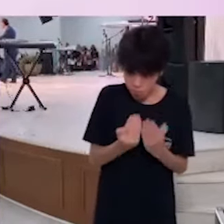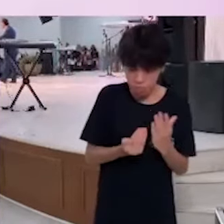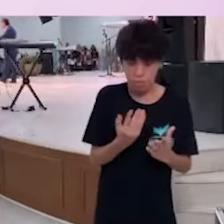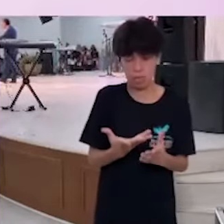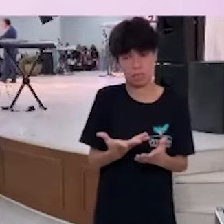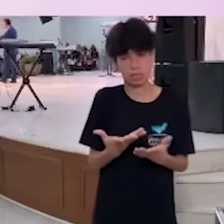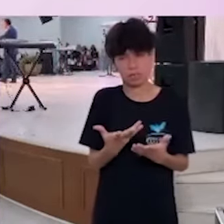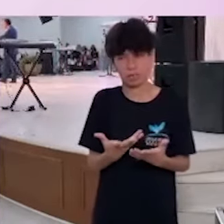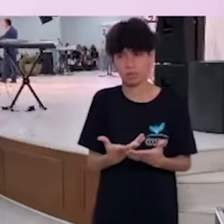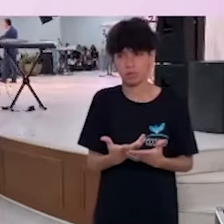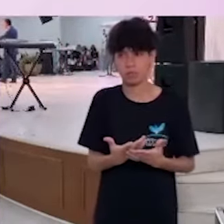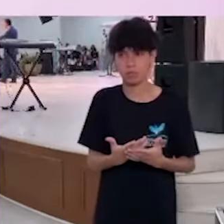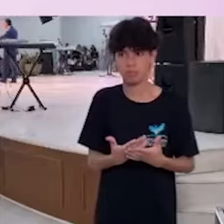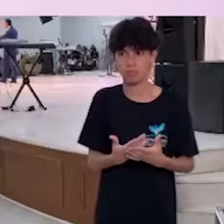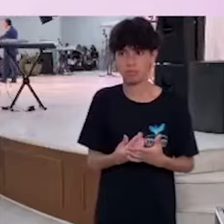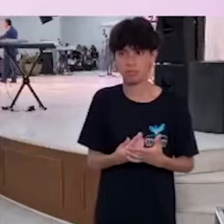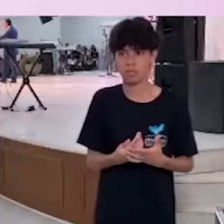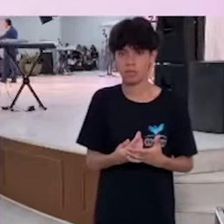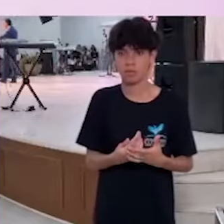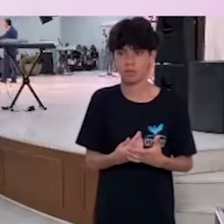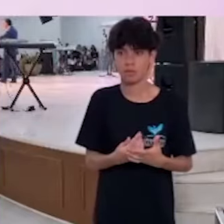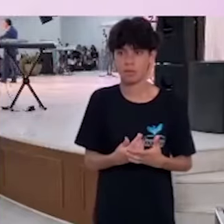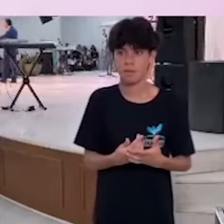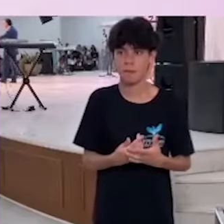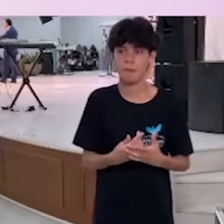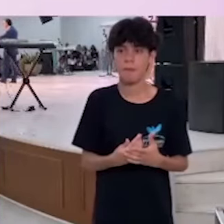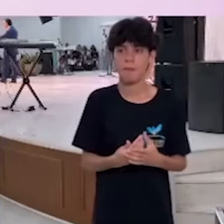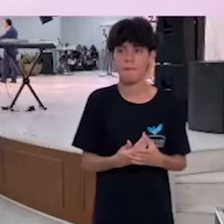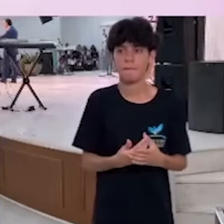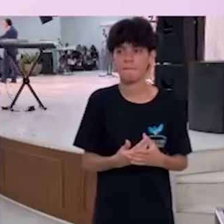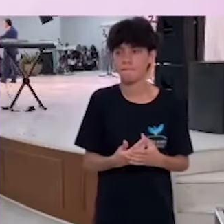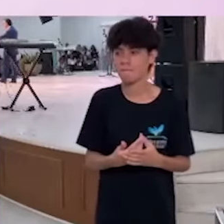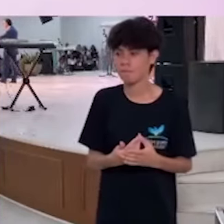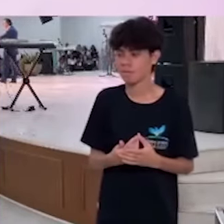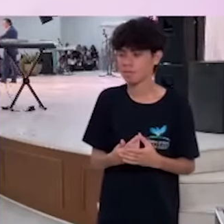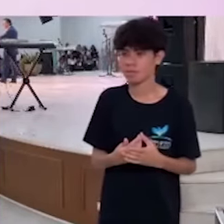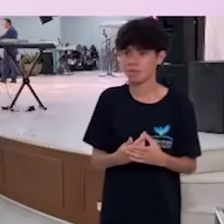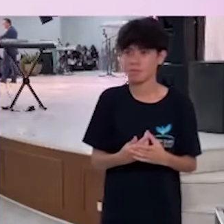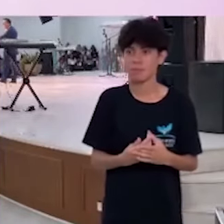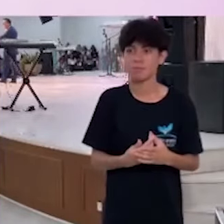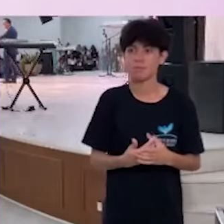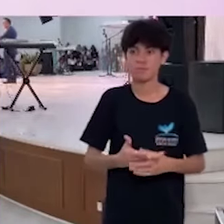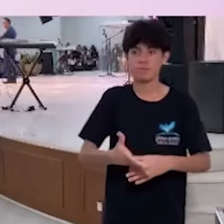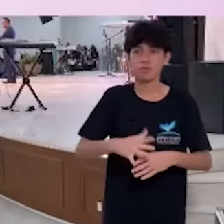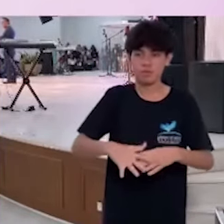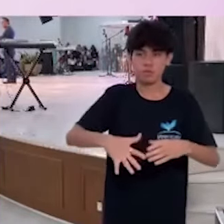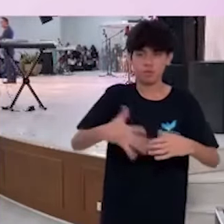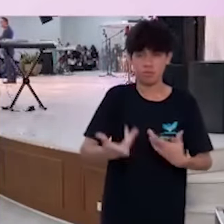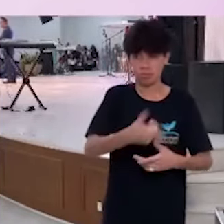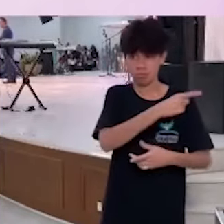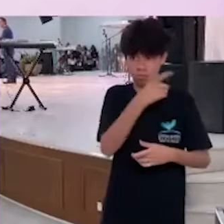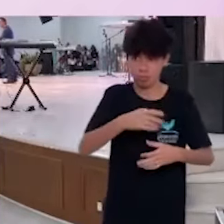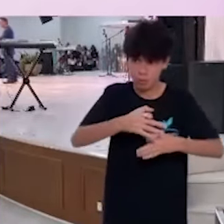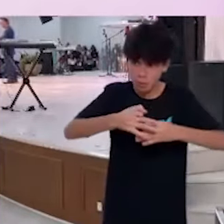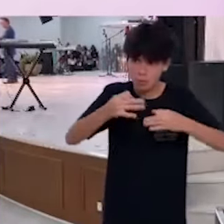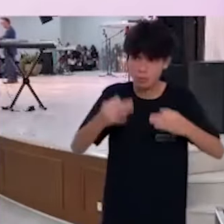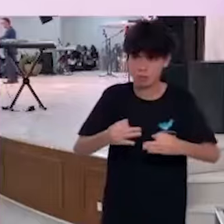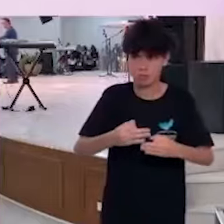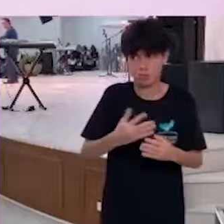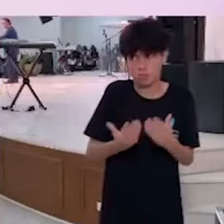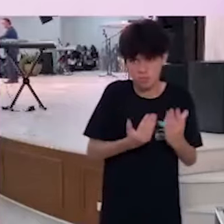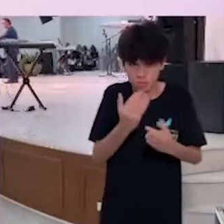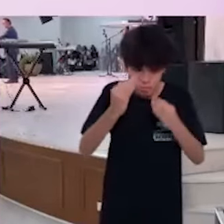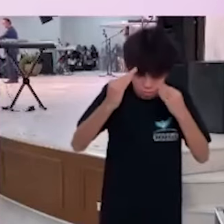ético. Aquí entra la ética, ¿sí? Es el derecho a la propiedad ajena,